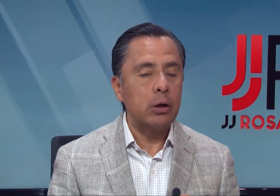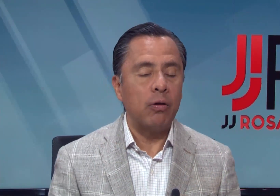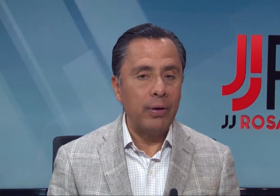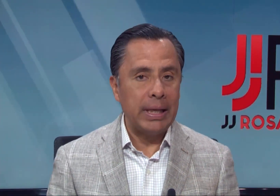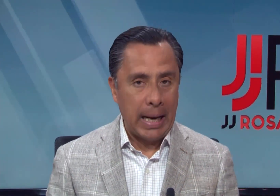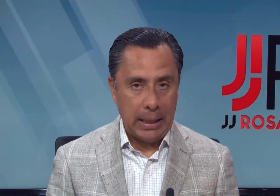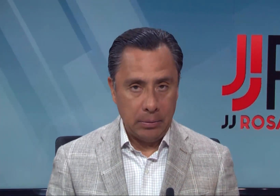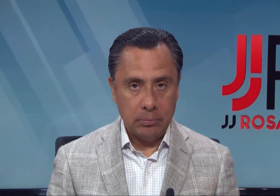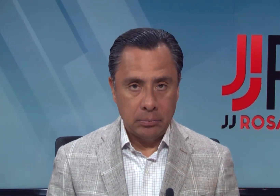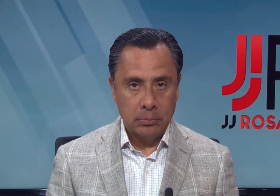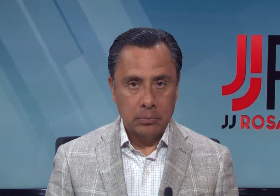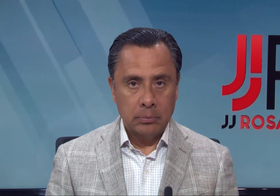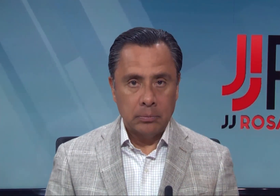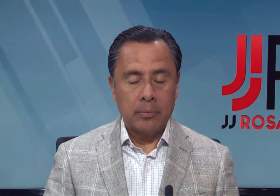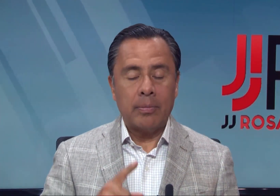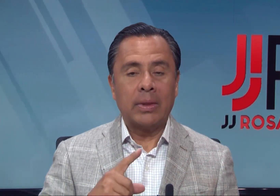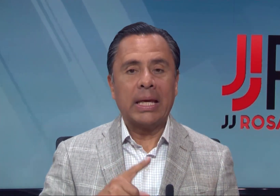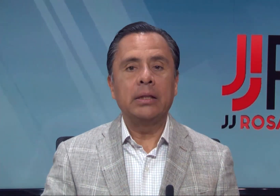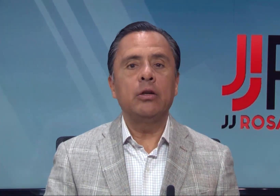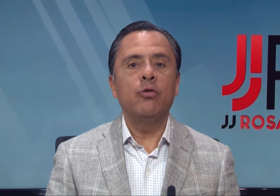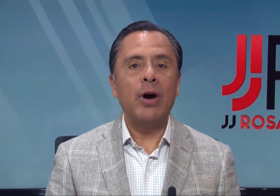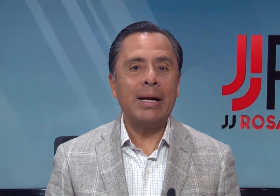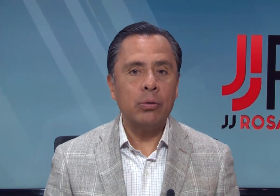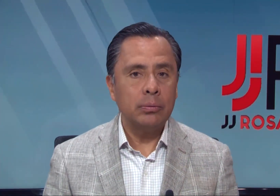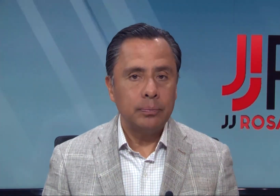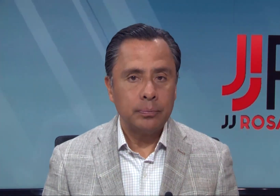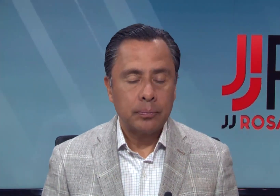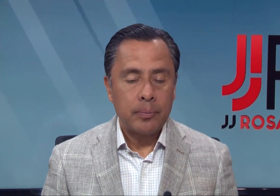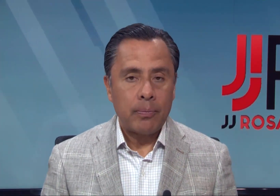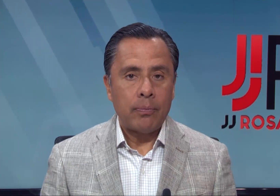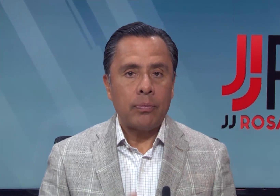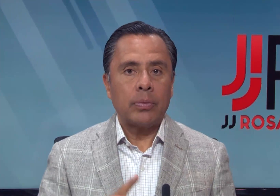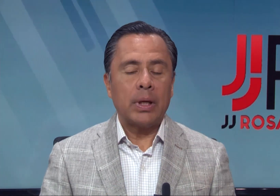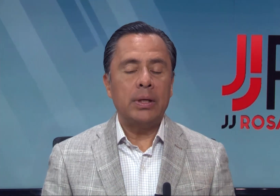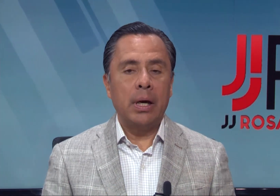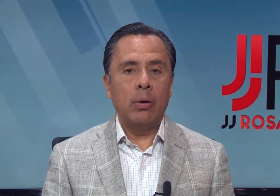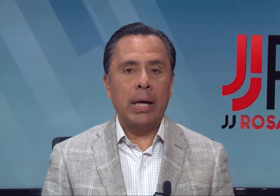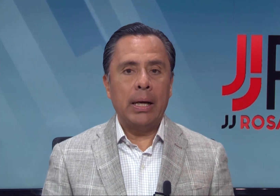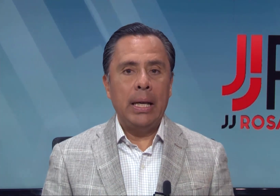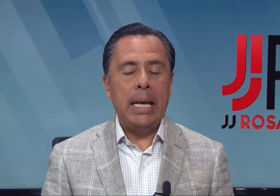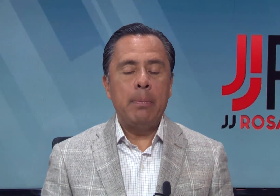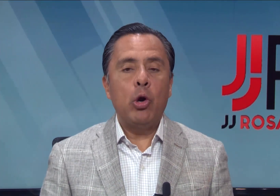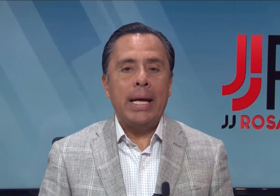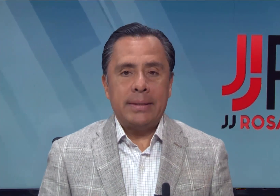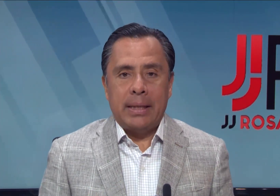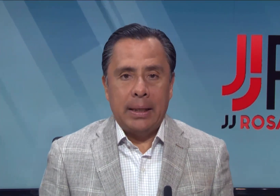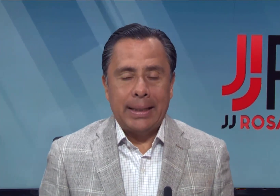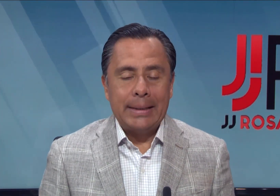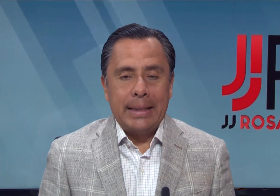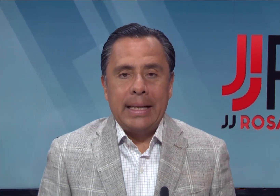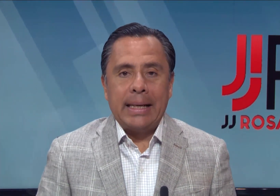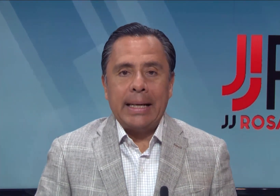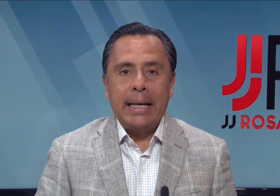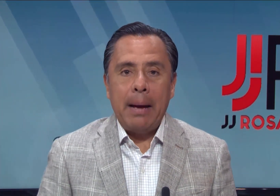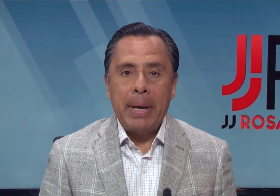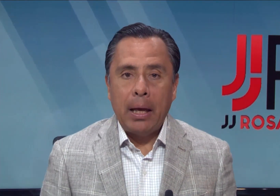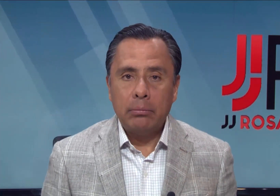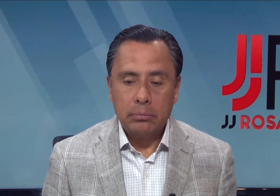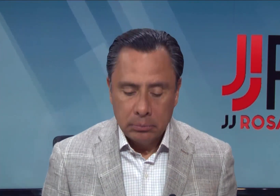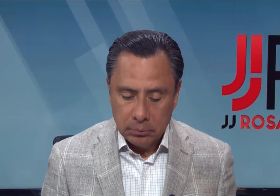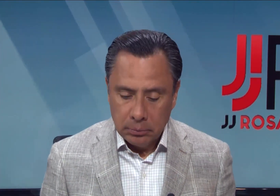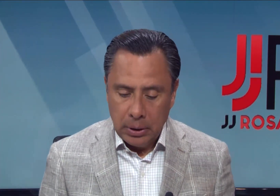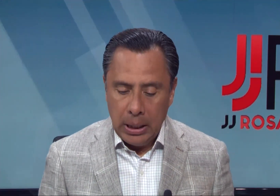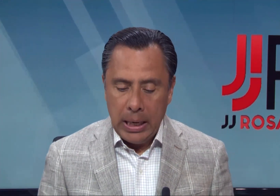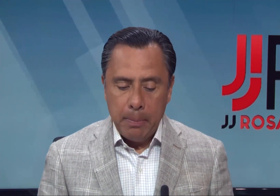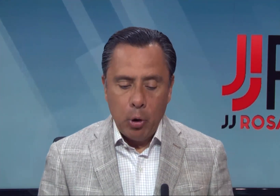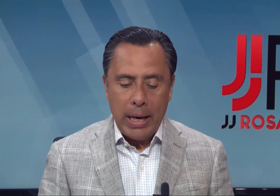gobierno federal, que triunfaron y que ahora le molesta que se le reclame,